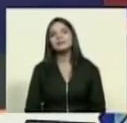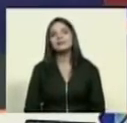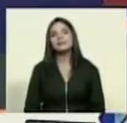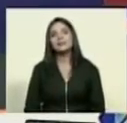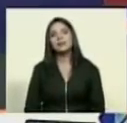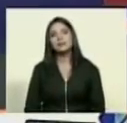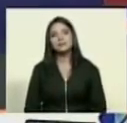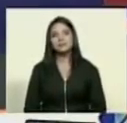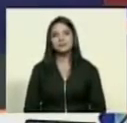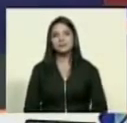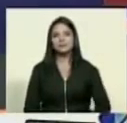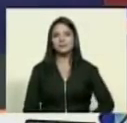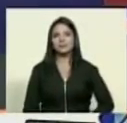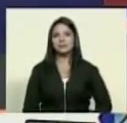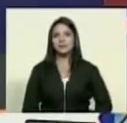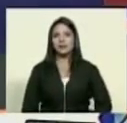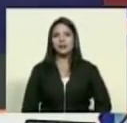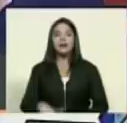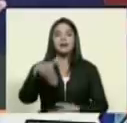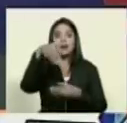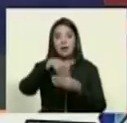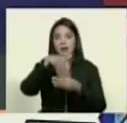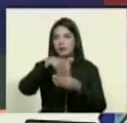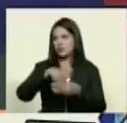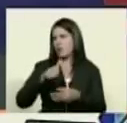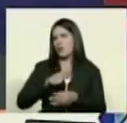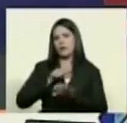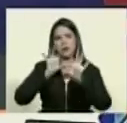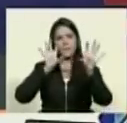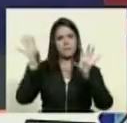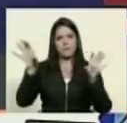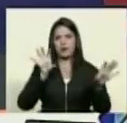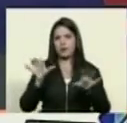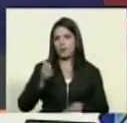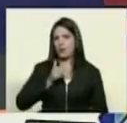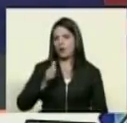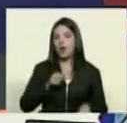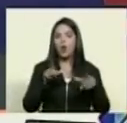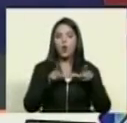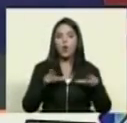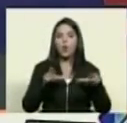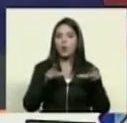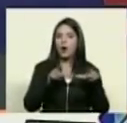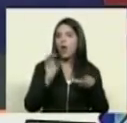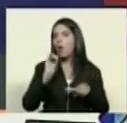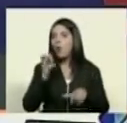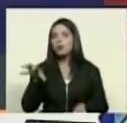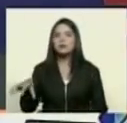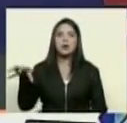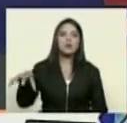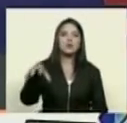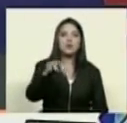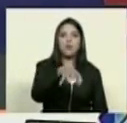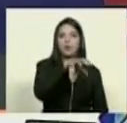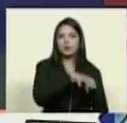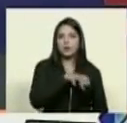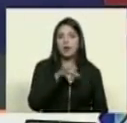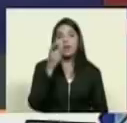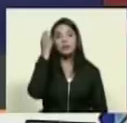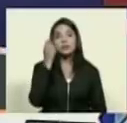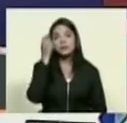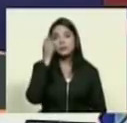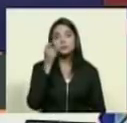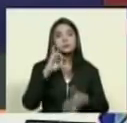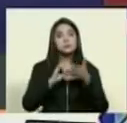En efecto, las elecciones en cualquier parte del mundo, las elecciones locales o las elecciones regionales o las elecciones parlamentarias son